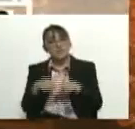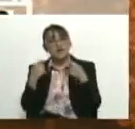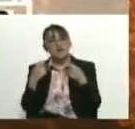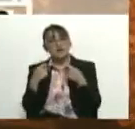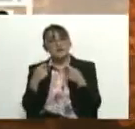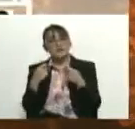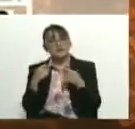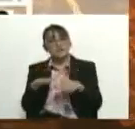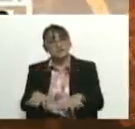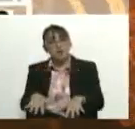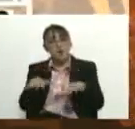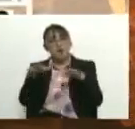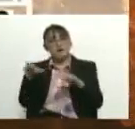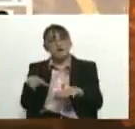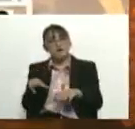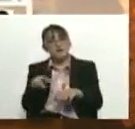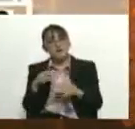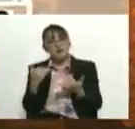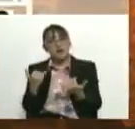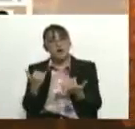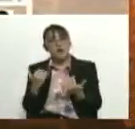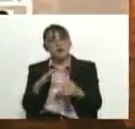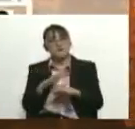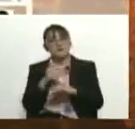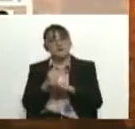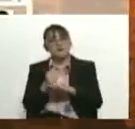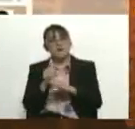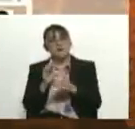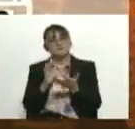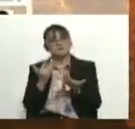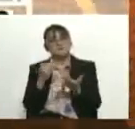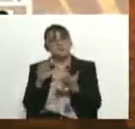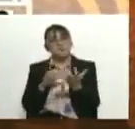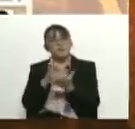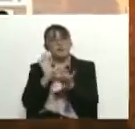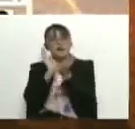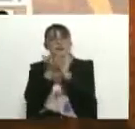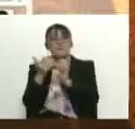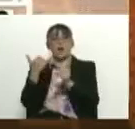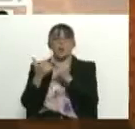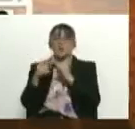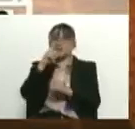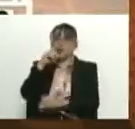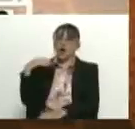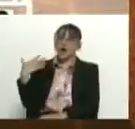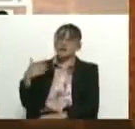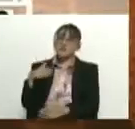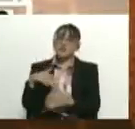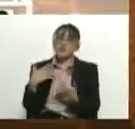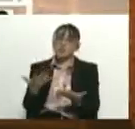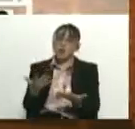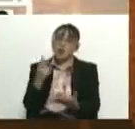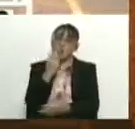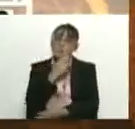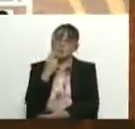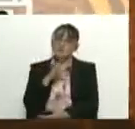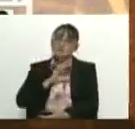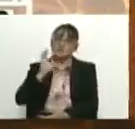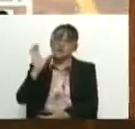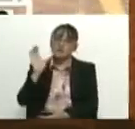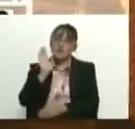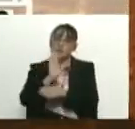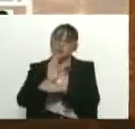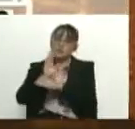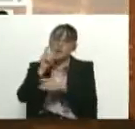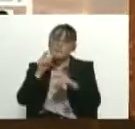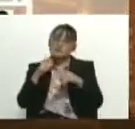ocasionado estas crecida y que ya son recurrentes debido a la crisis climática en los últimos años Cuál es el compromiso del Estado deberá por aquella persona